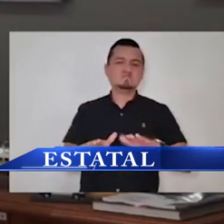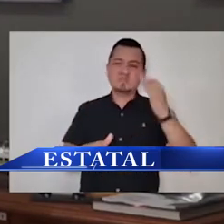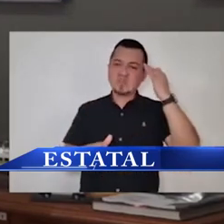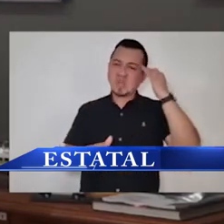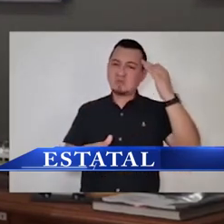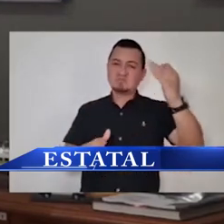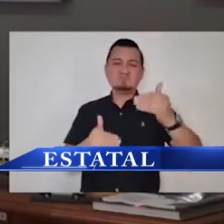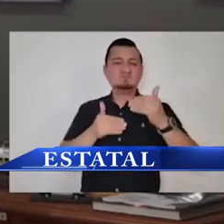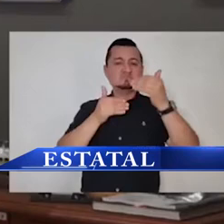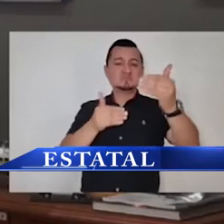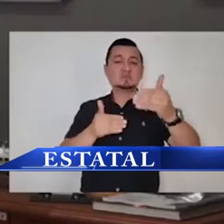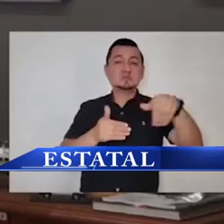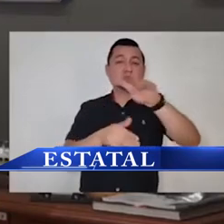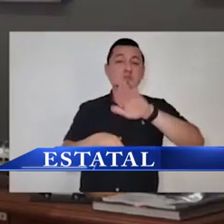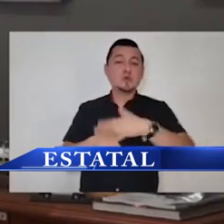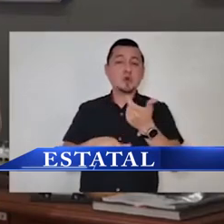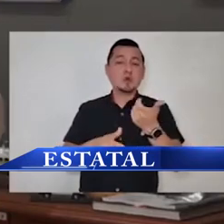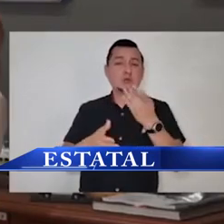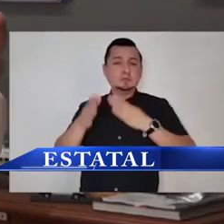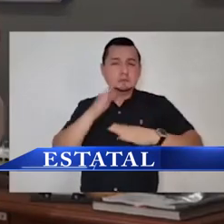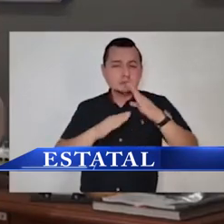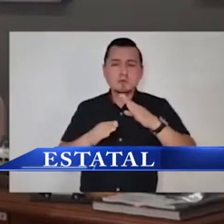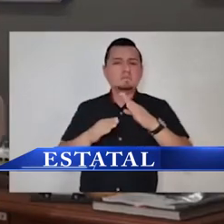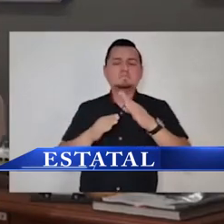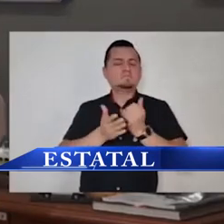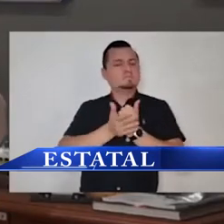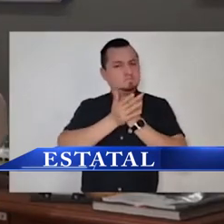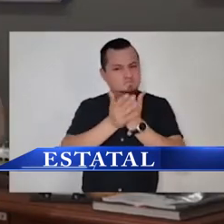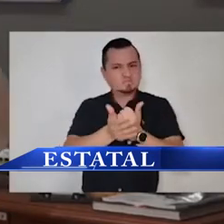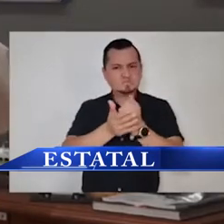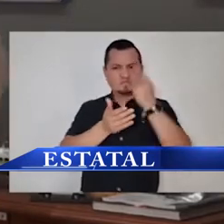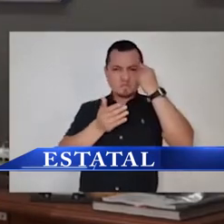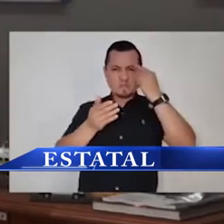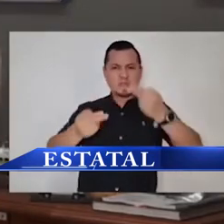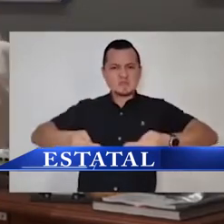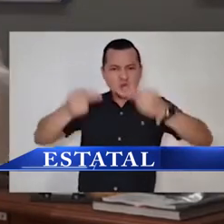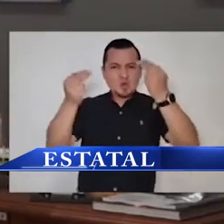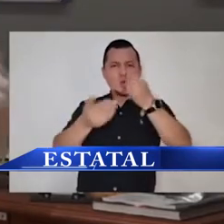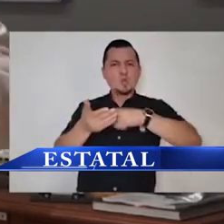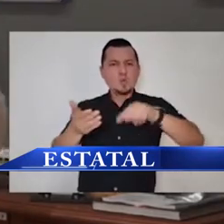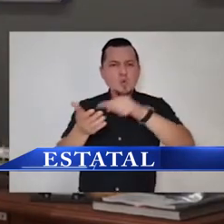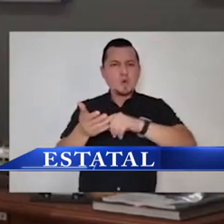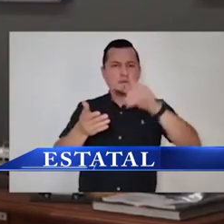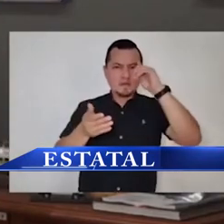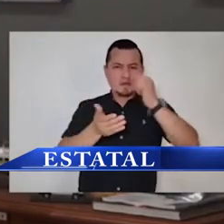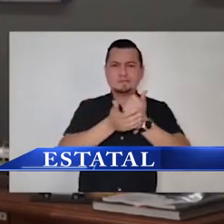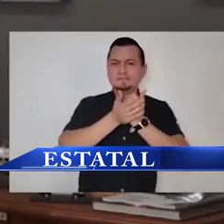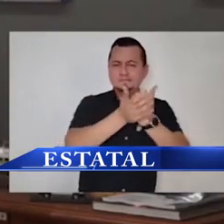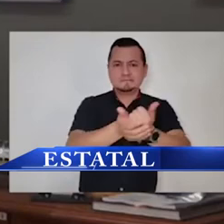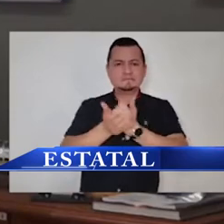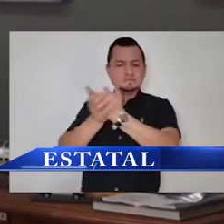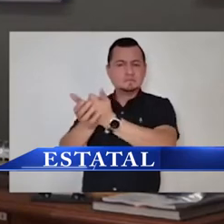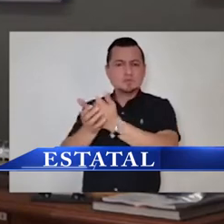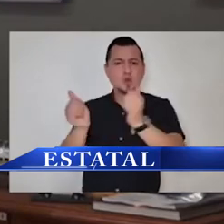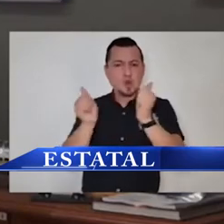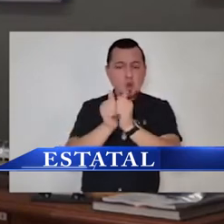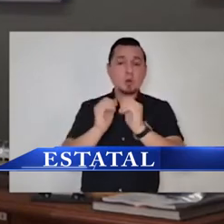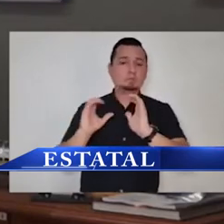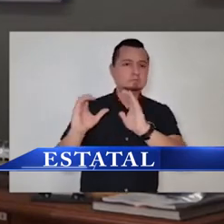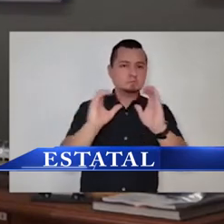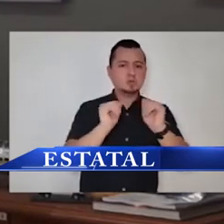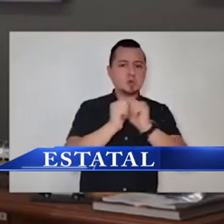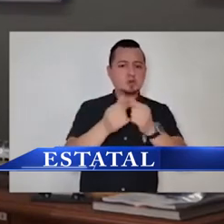mucho tiempo más. A fin de no matar la economía, se han dado pasos a la apertura de los diversos espacios